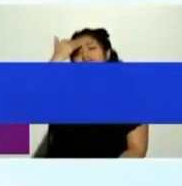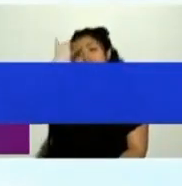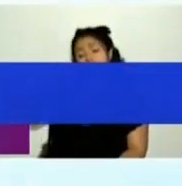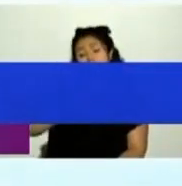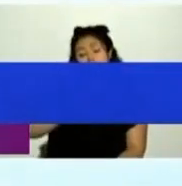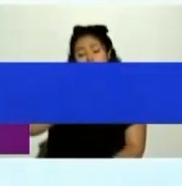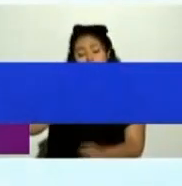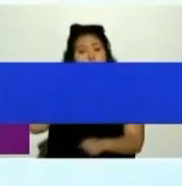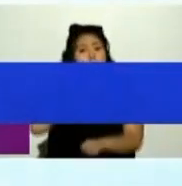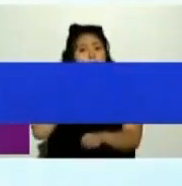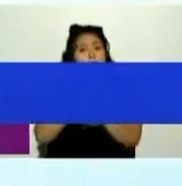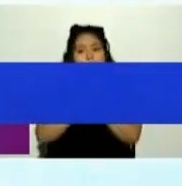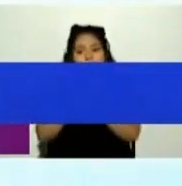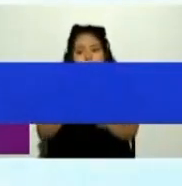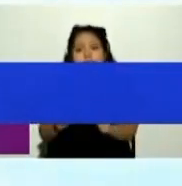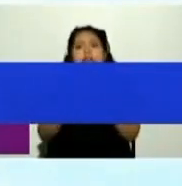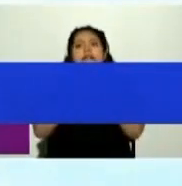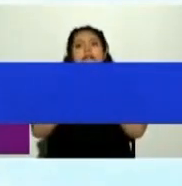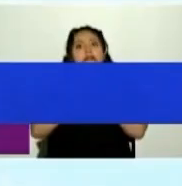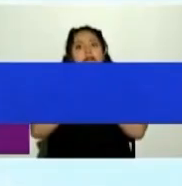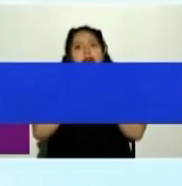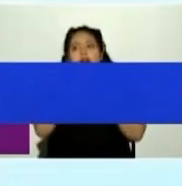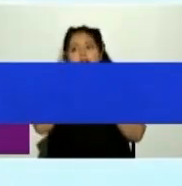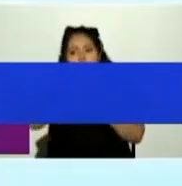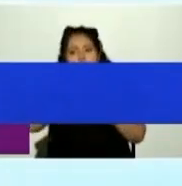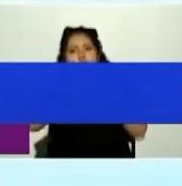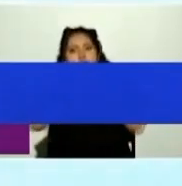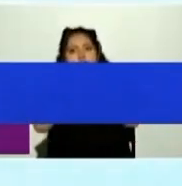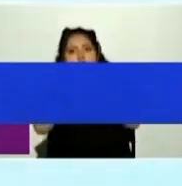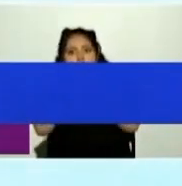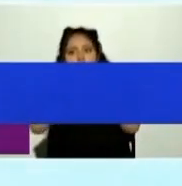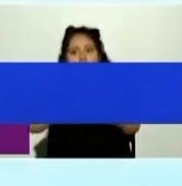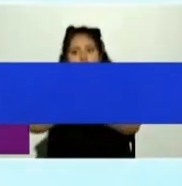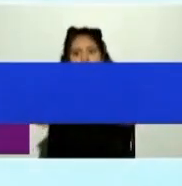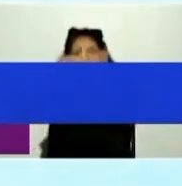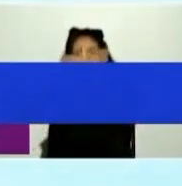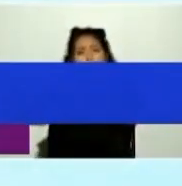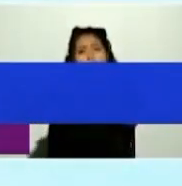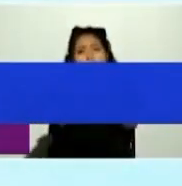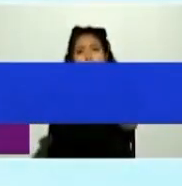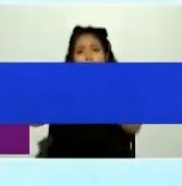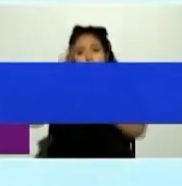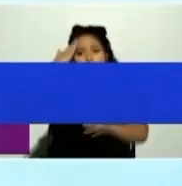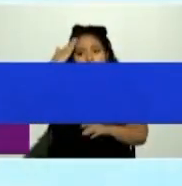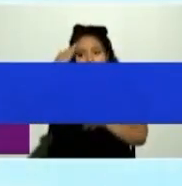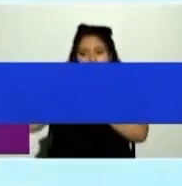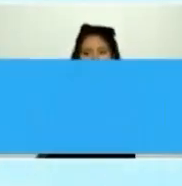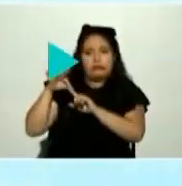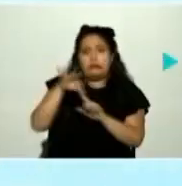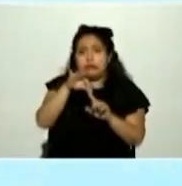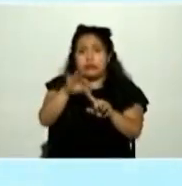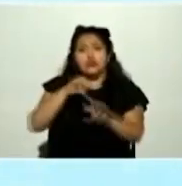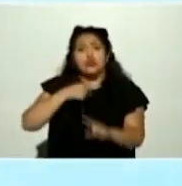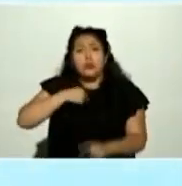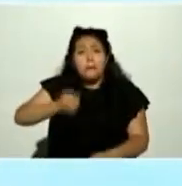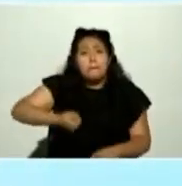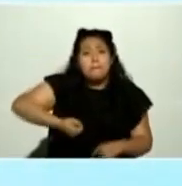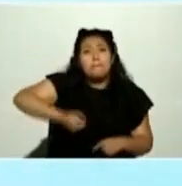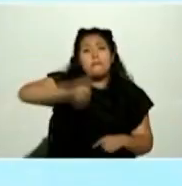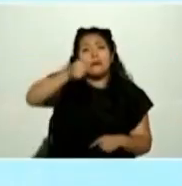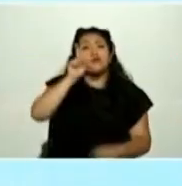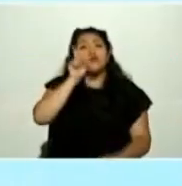es dirigir Una institución como la nuestra ser la primera rectora de